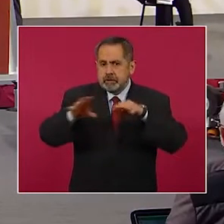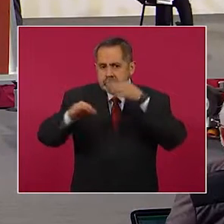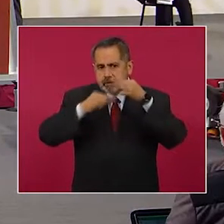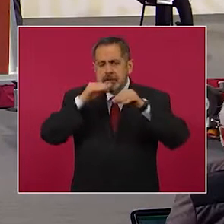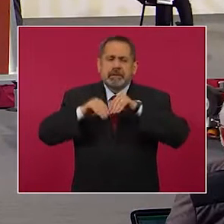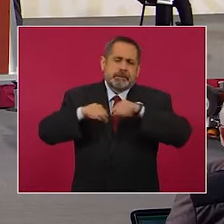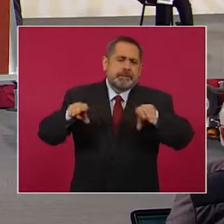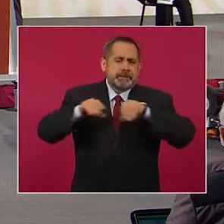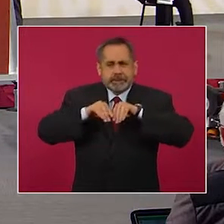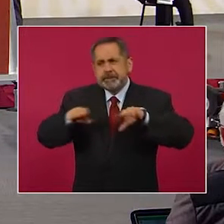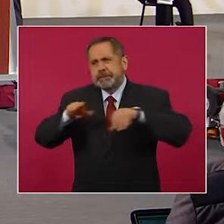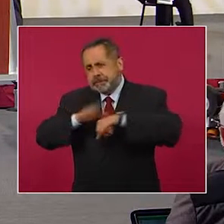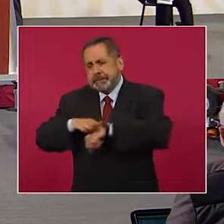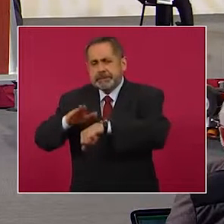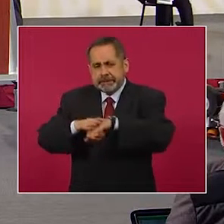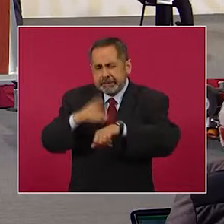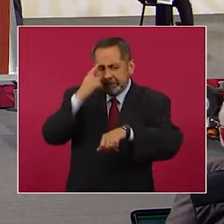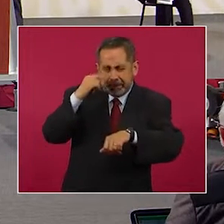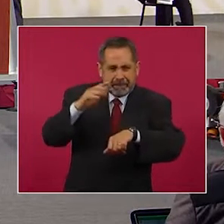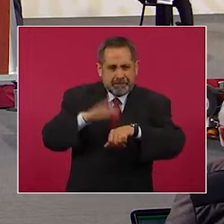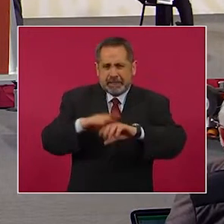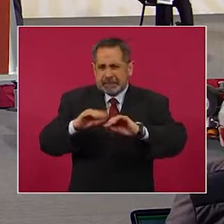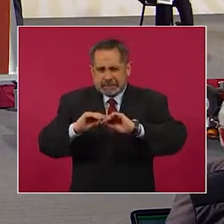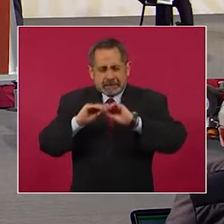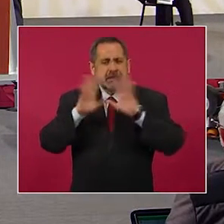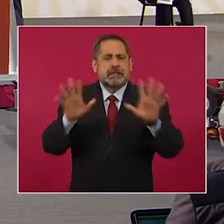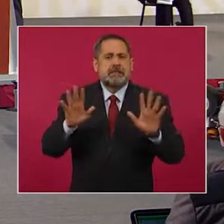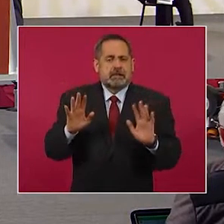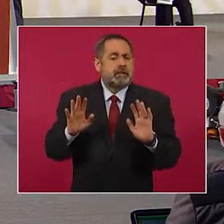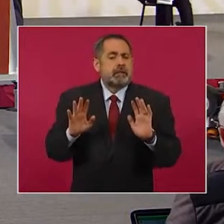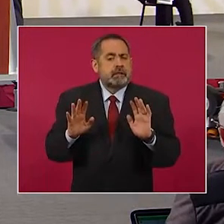difundirlo para que los que